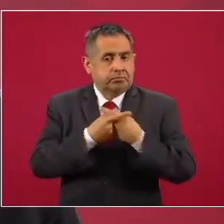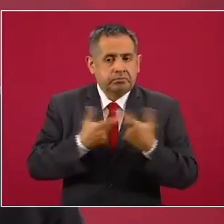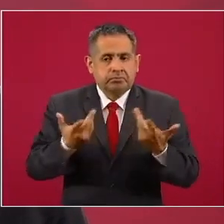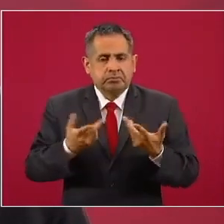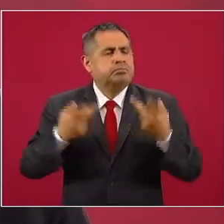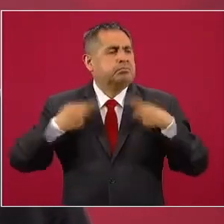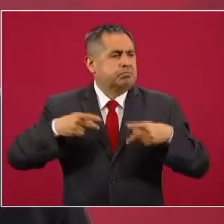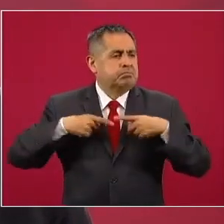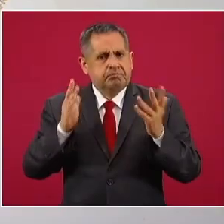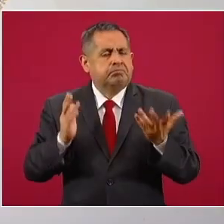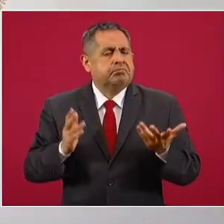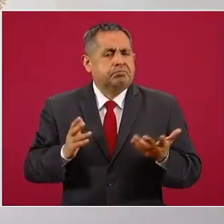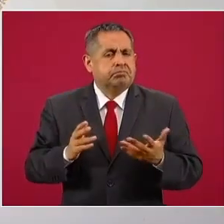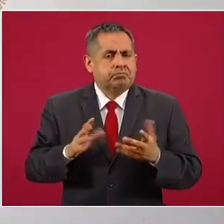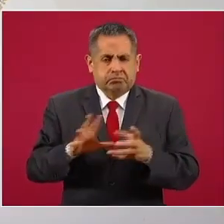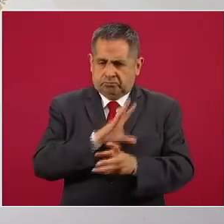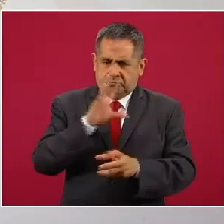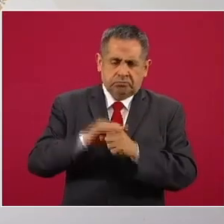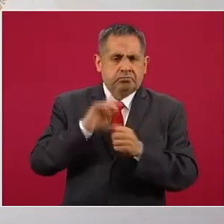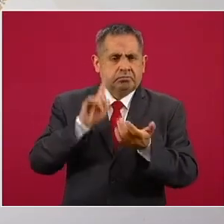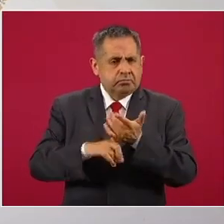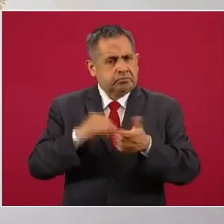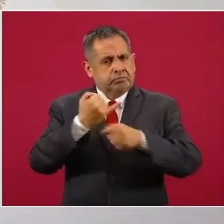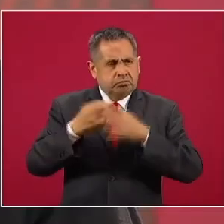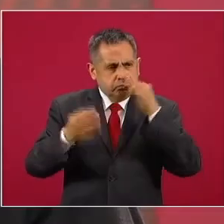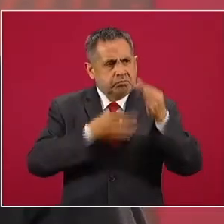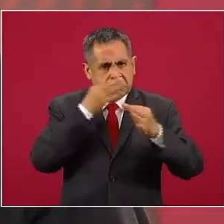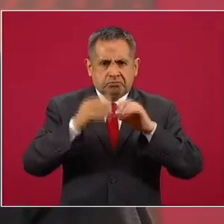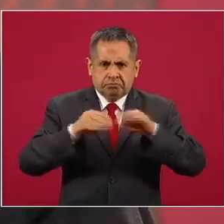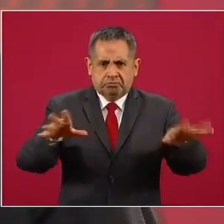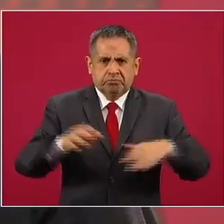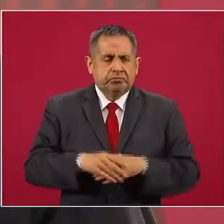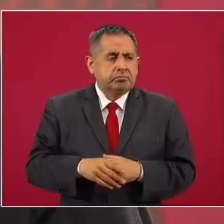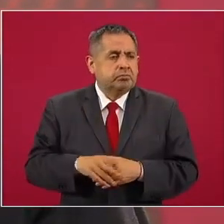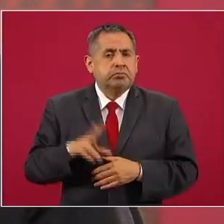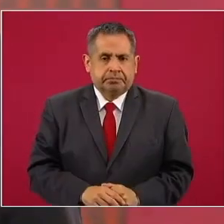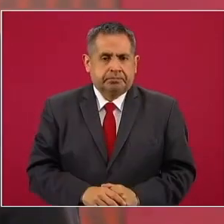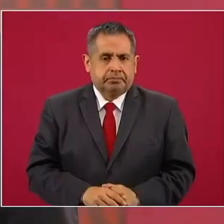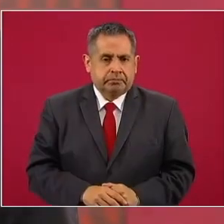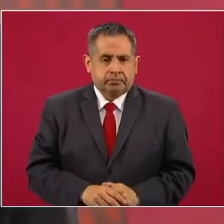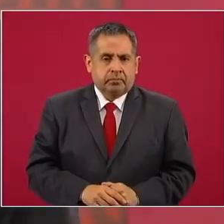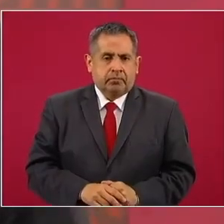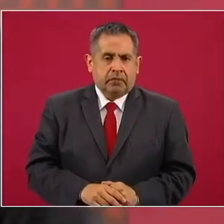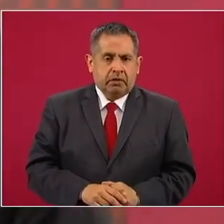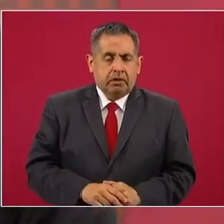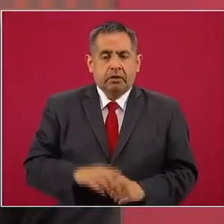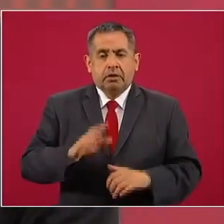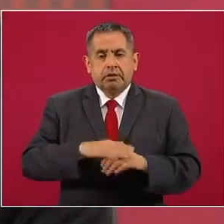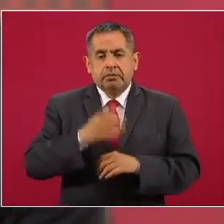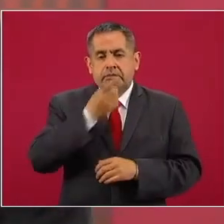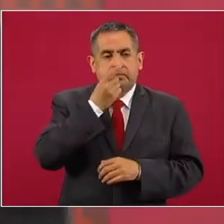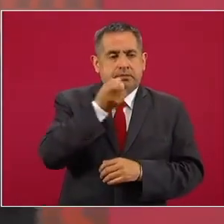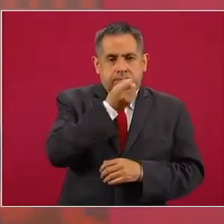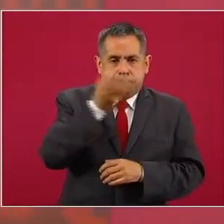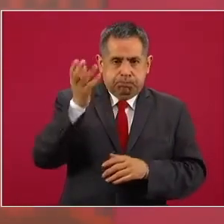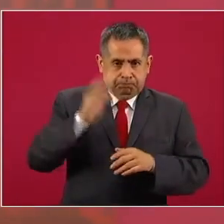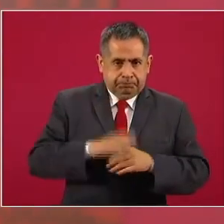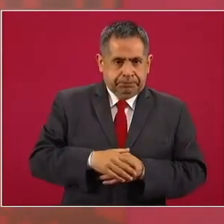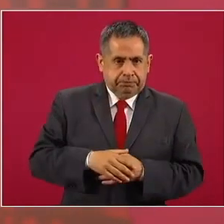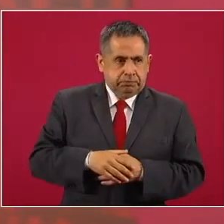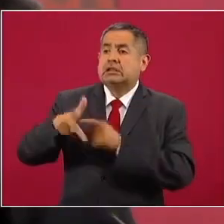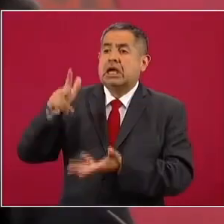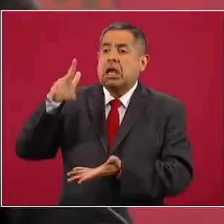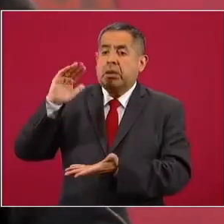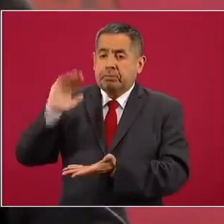gente conozca toda la información, que no se engañe, porque dicen los